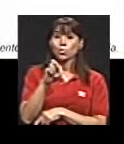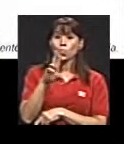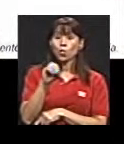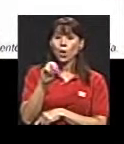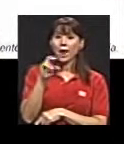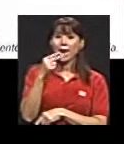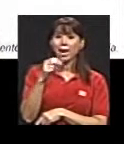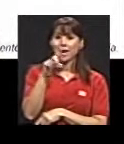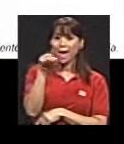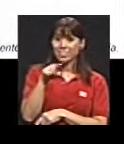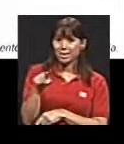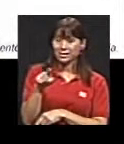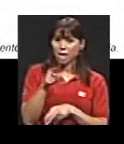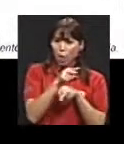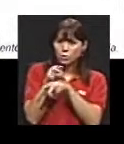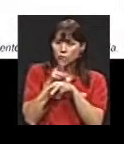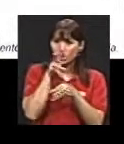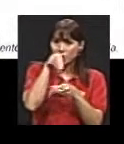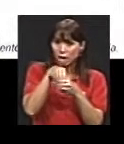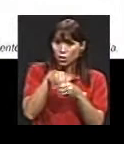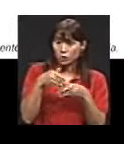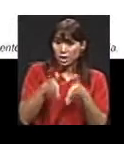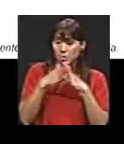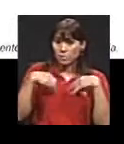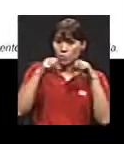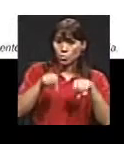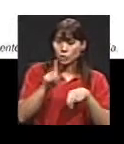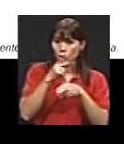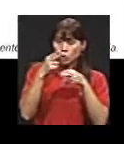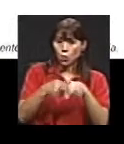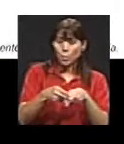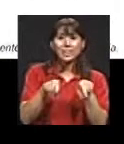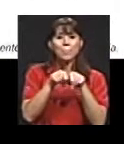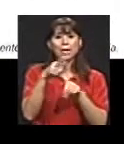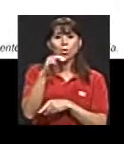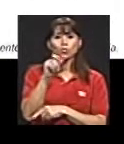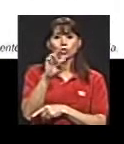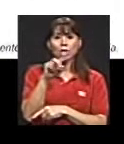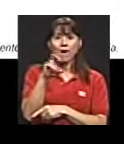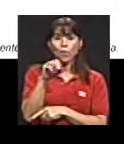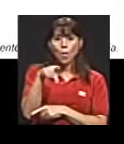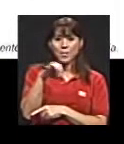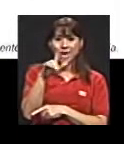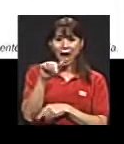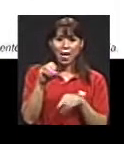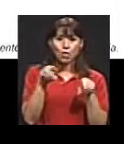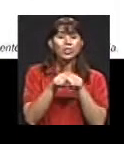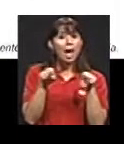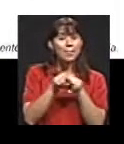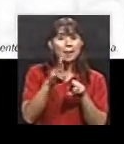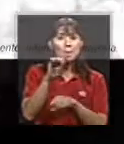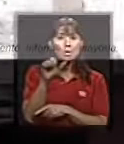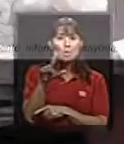se le solicita la renuncia que no sea enorme en cargos públicos y han gustado picados gerente financiero también la renuncia lo mismo que a manuel ugarte que era